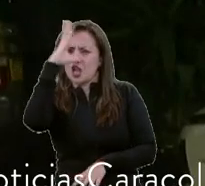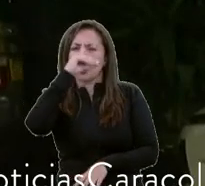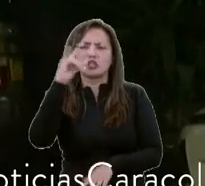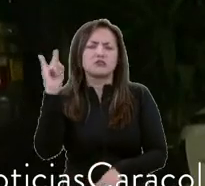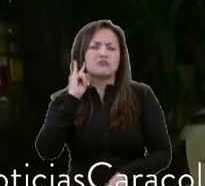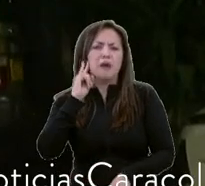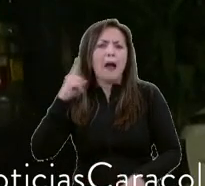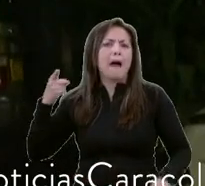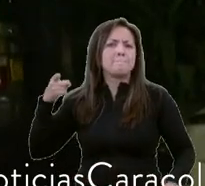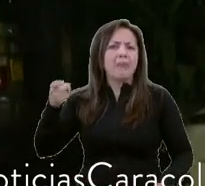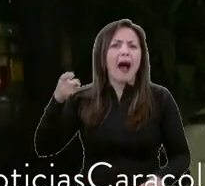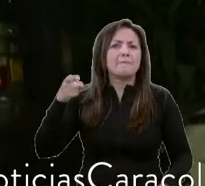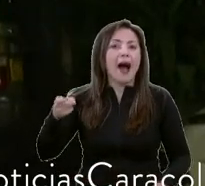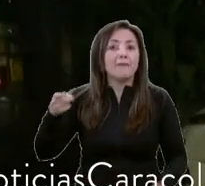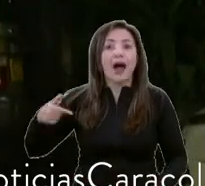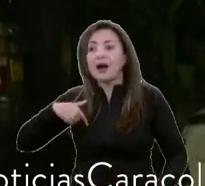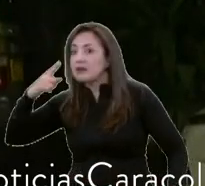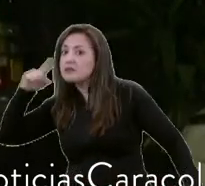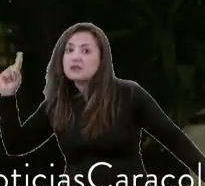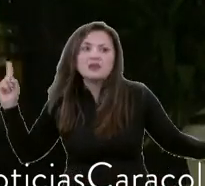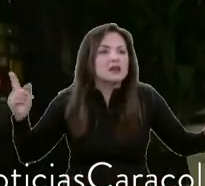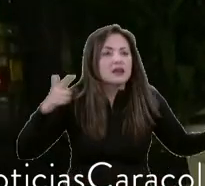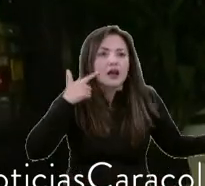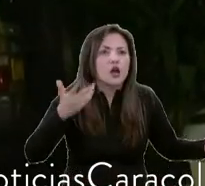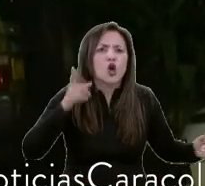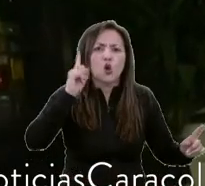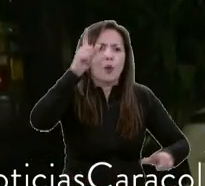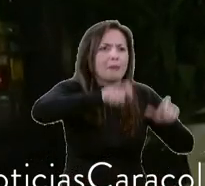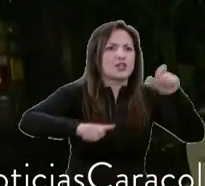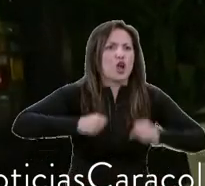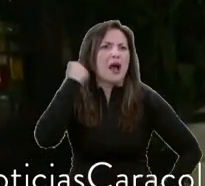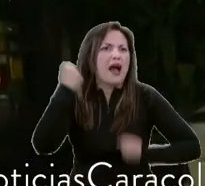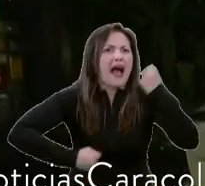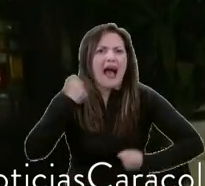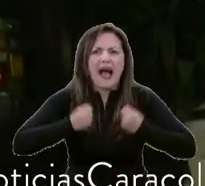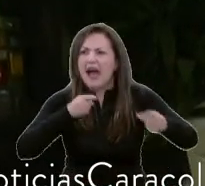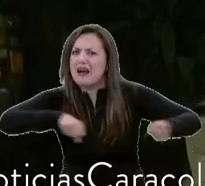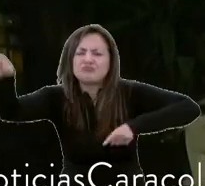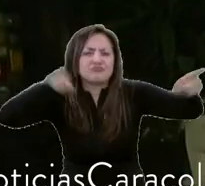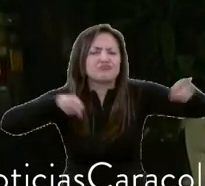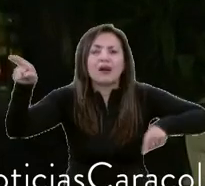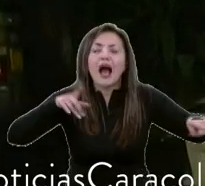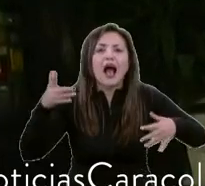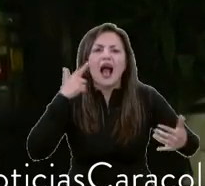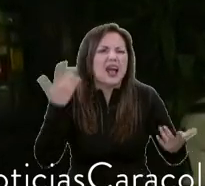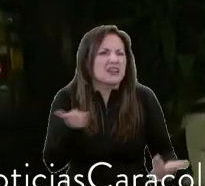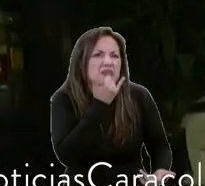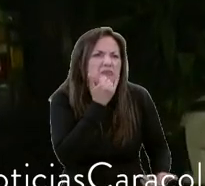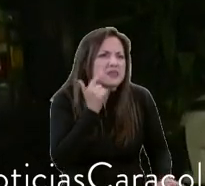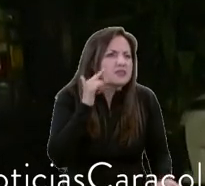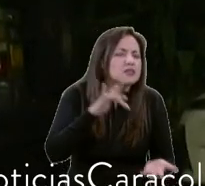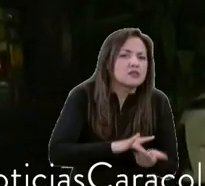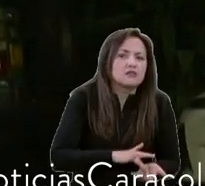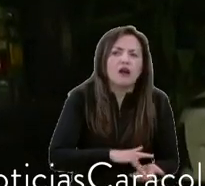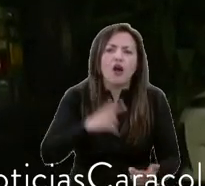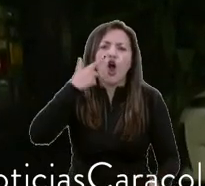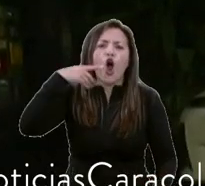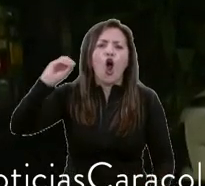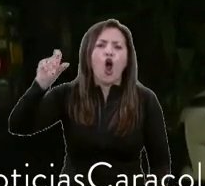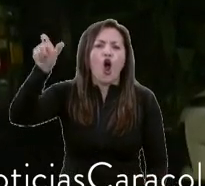disparos, y cuando nosotros salimos a percatar, porque vimos la gente corriendo, que salimos a ver qué era lo que pasaba, venía un hombre